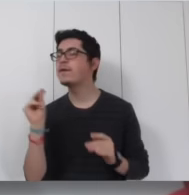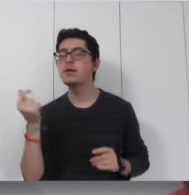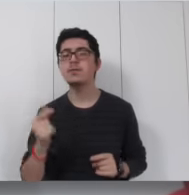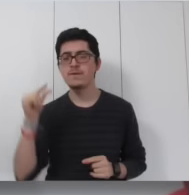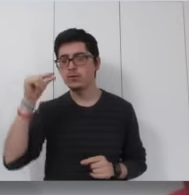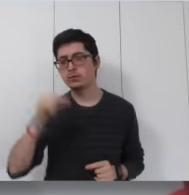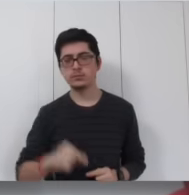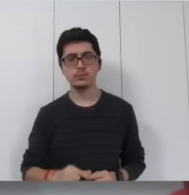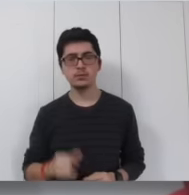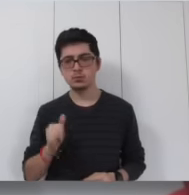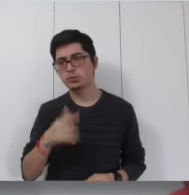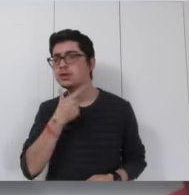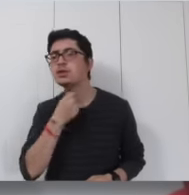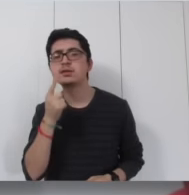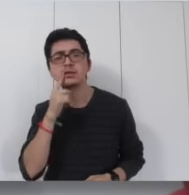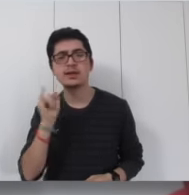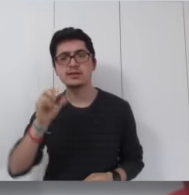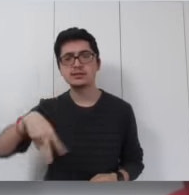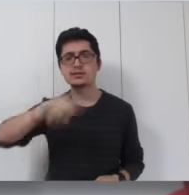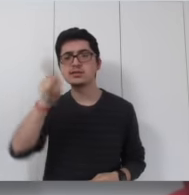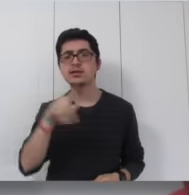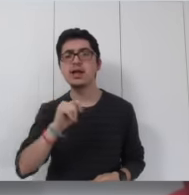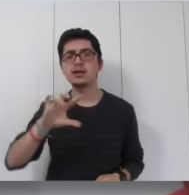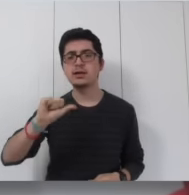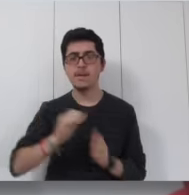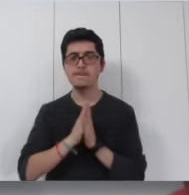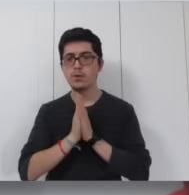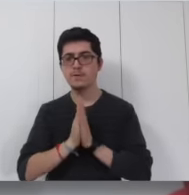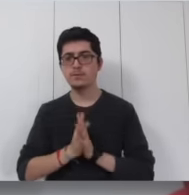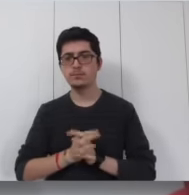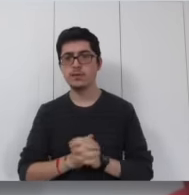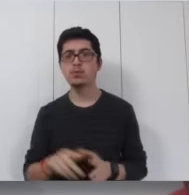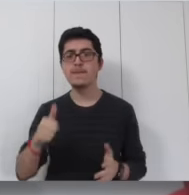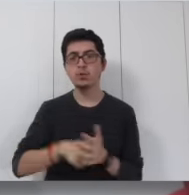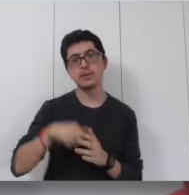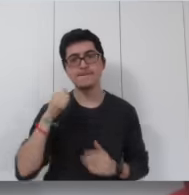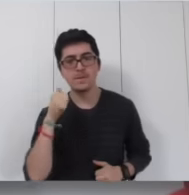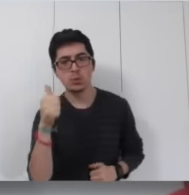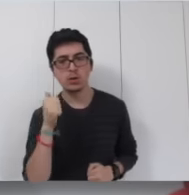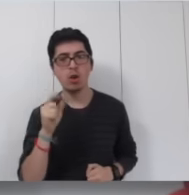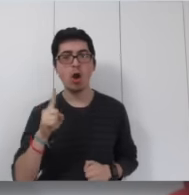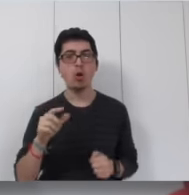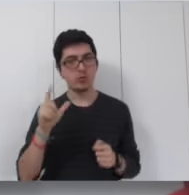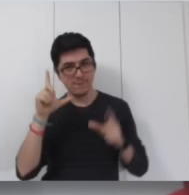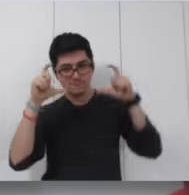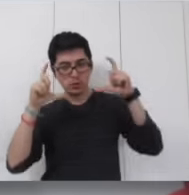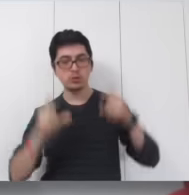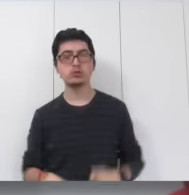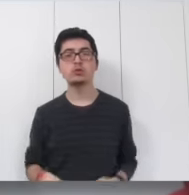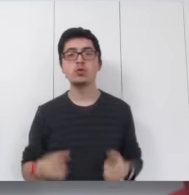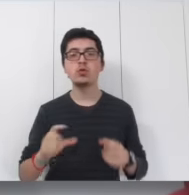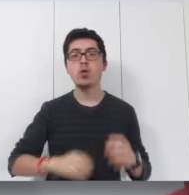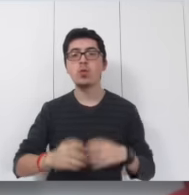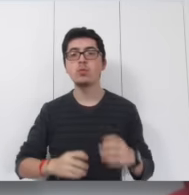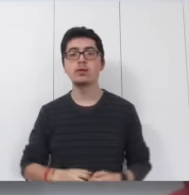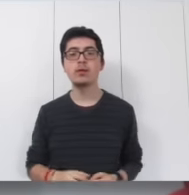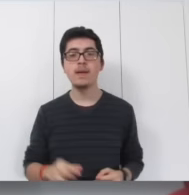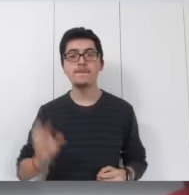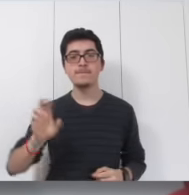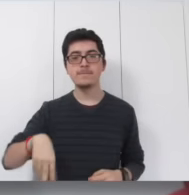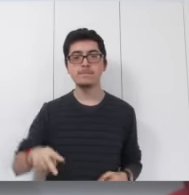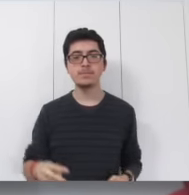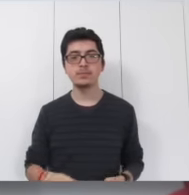breve. Si ustedes tienen Instagram, les pido que por favor le pongan me gusta a una foto con la que estoy participando en un concurso de Penguin